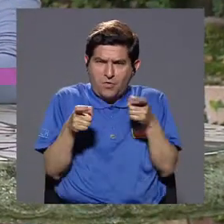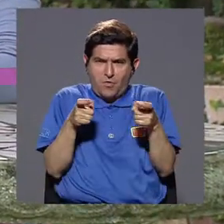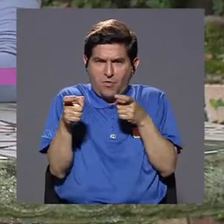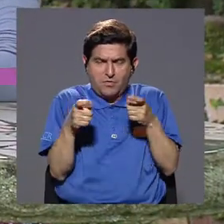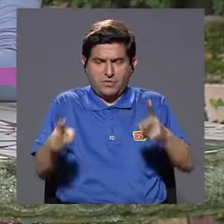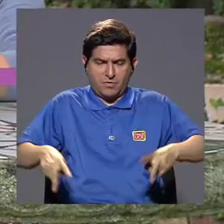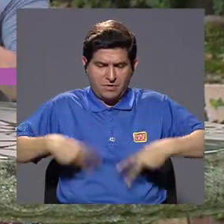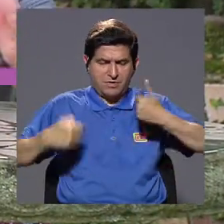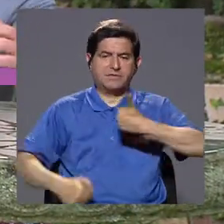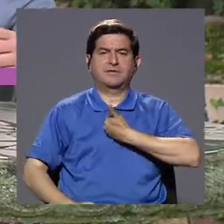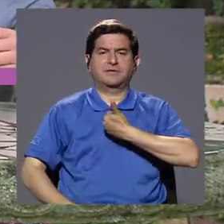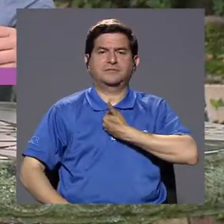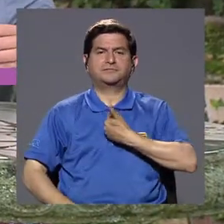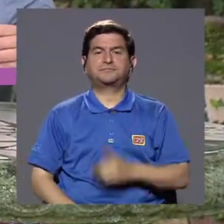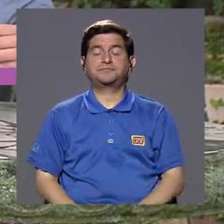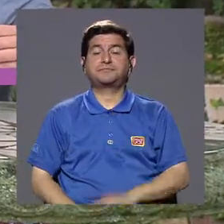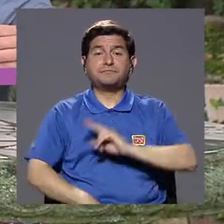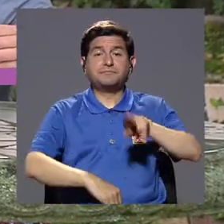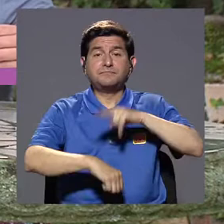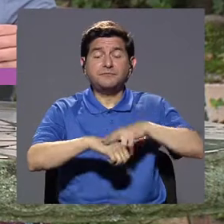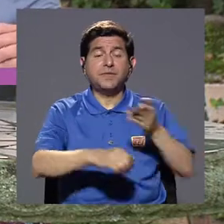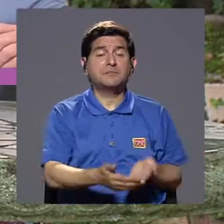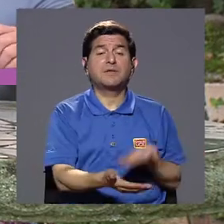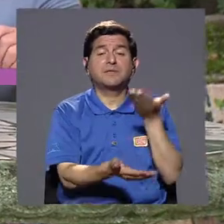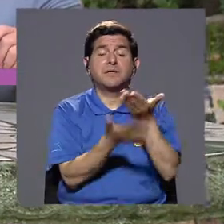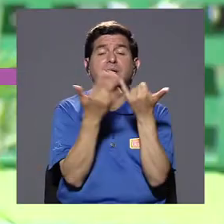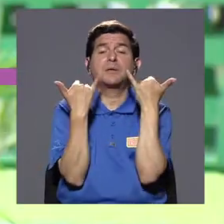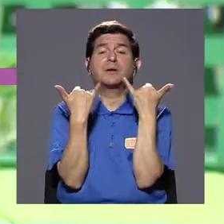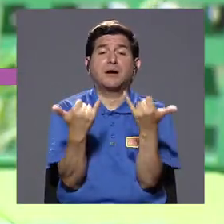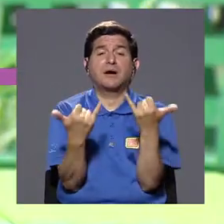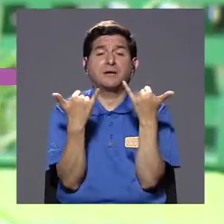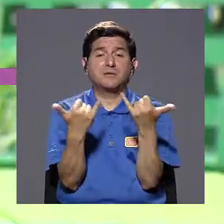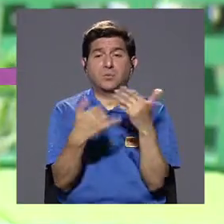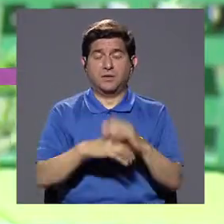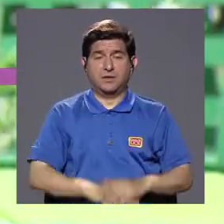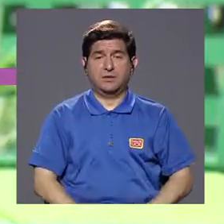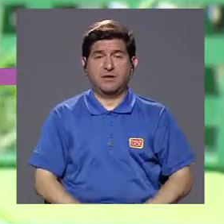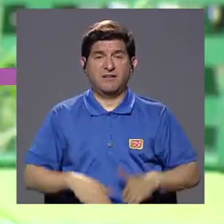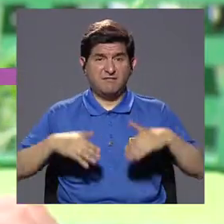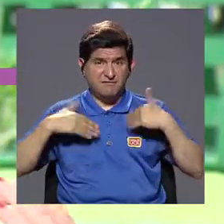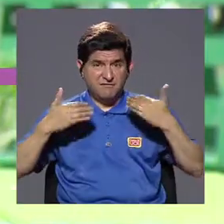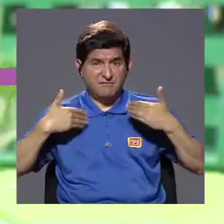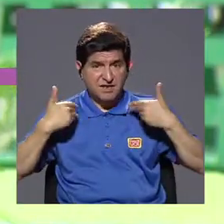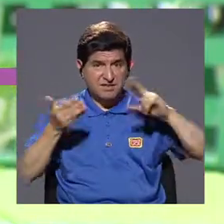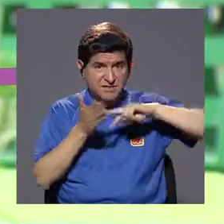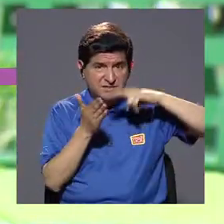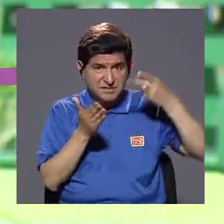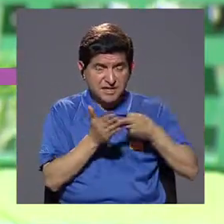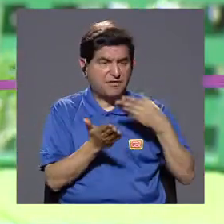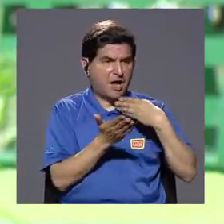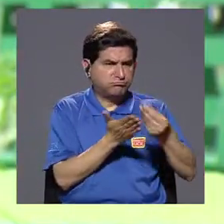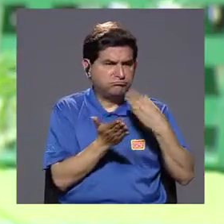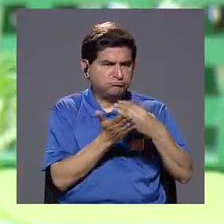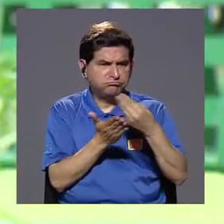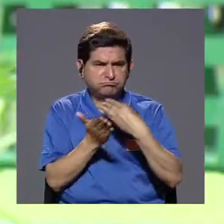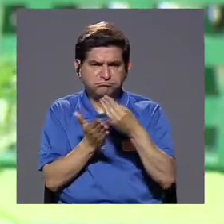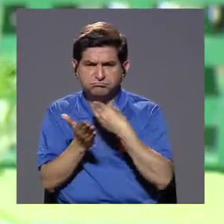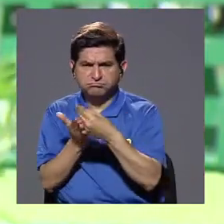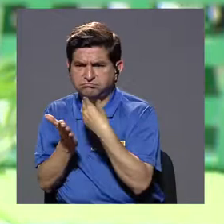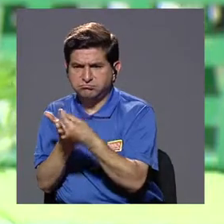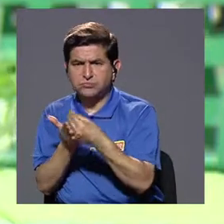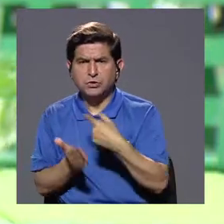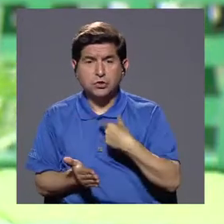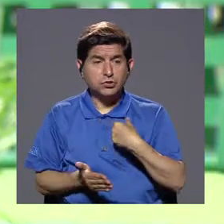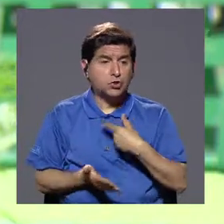propuesta actual es que la felicidad es un bien de consumo entonces me lanzo a consumir me lanzo a